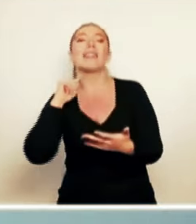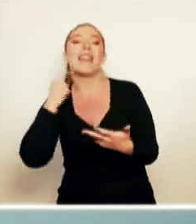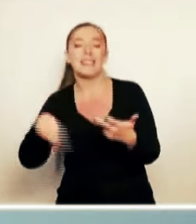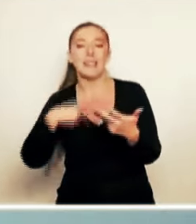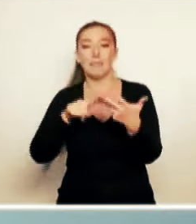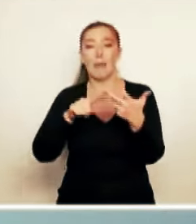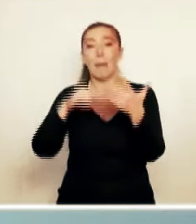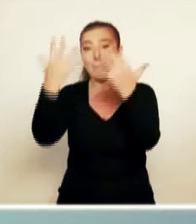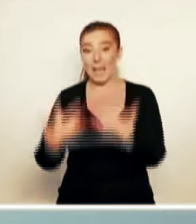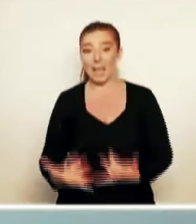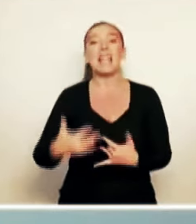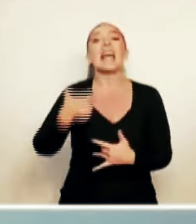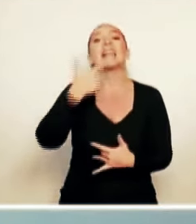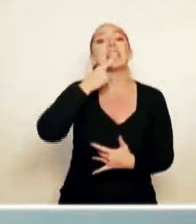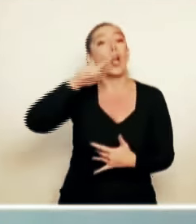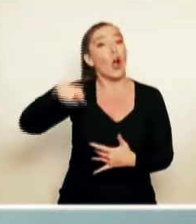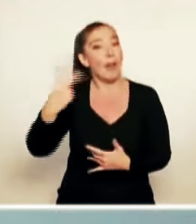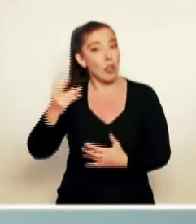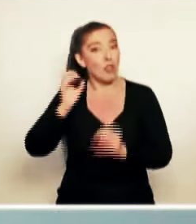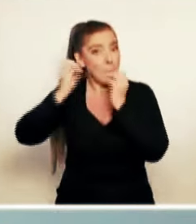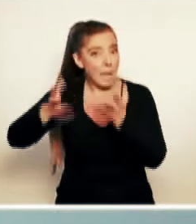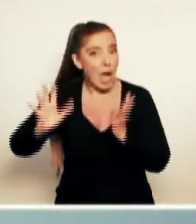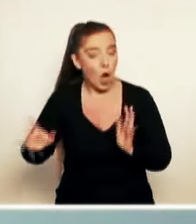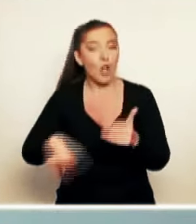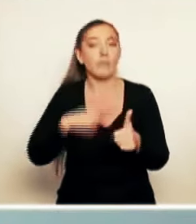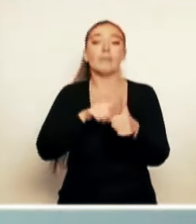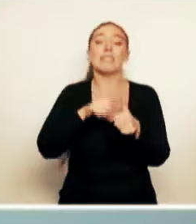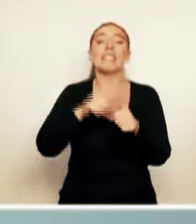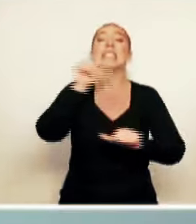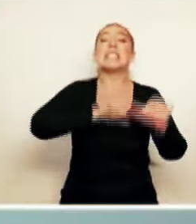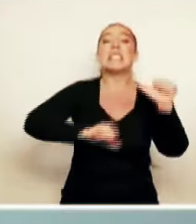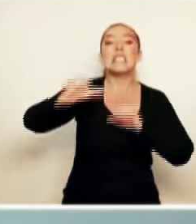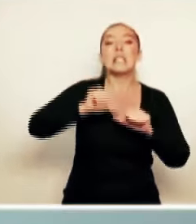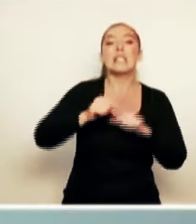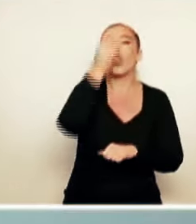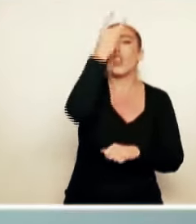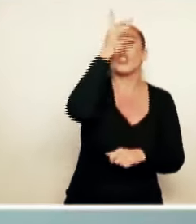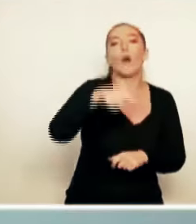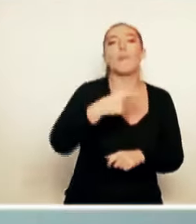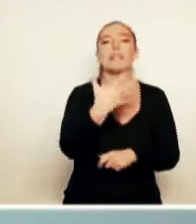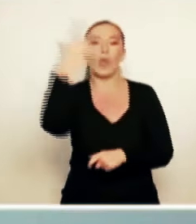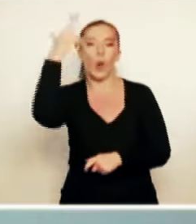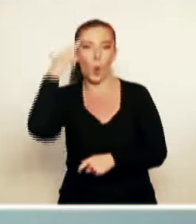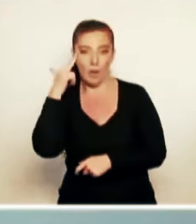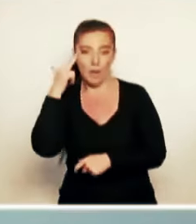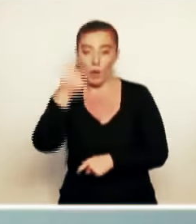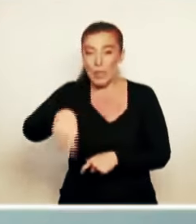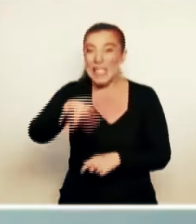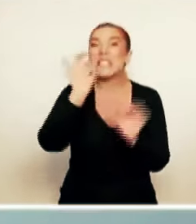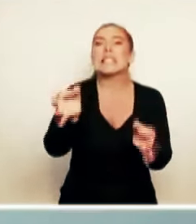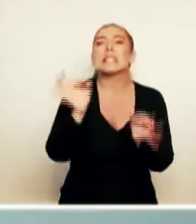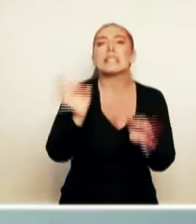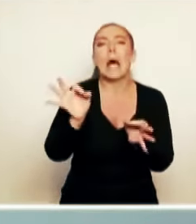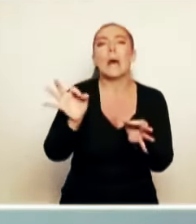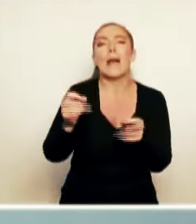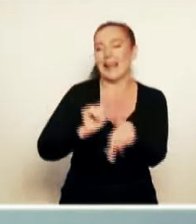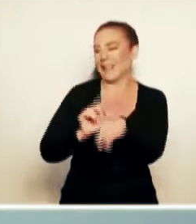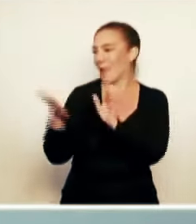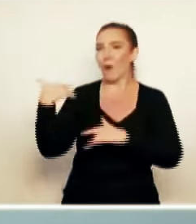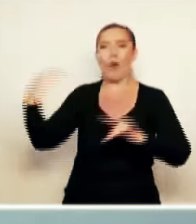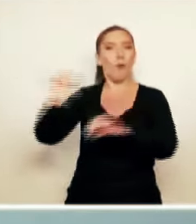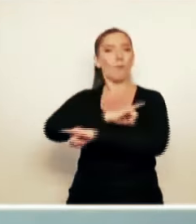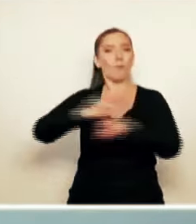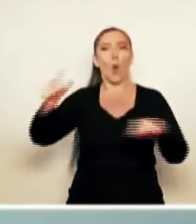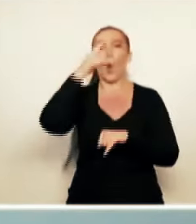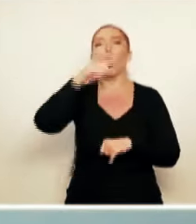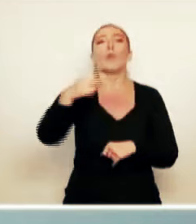matemática, 17,2 de vuelta mejor. Y en ciencias, 12,59. ¿Saben de cuándo es eso que dijeron que eran de los